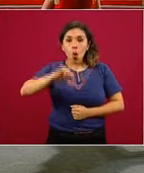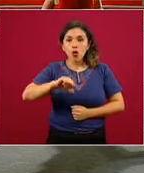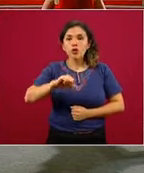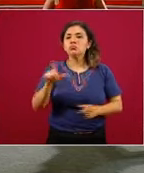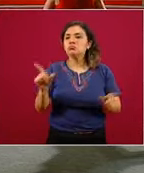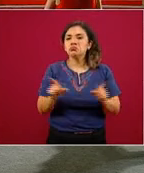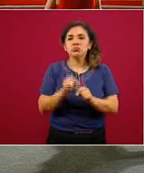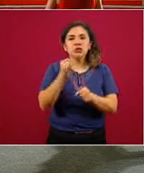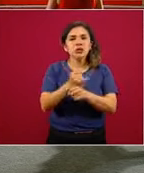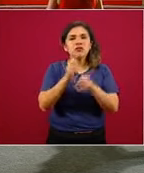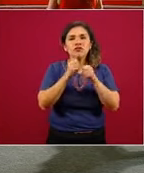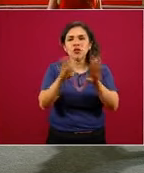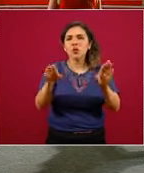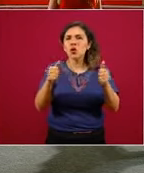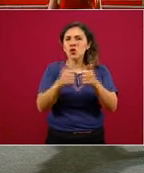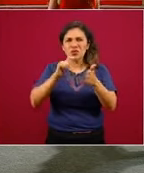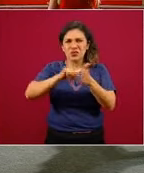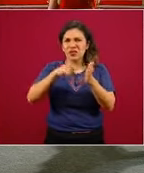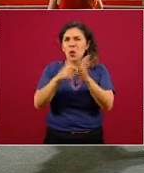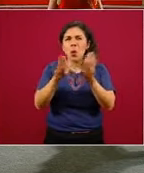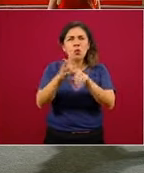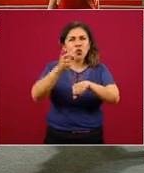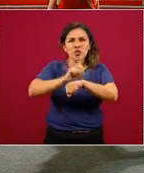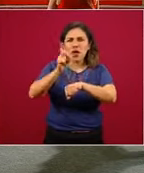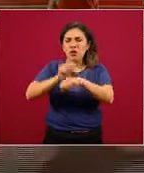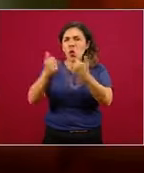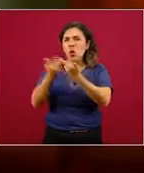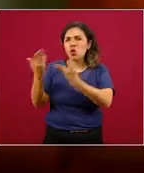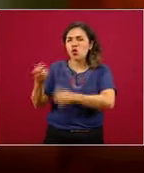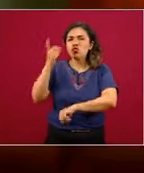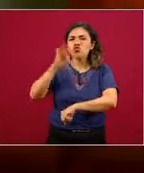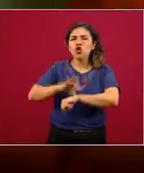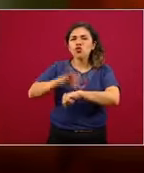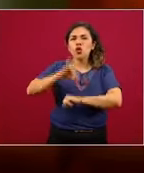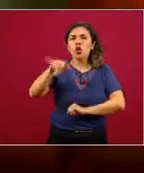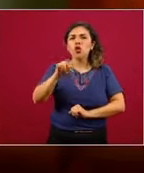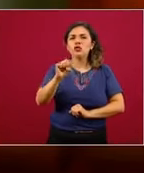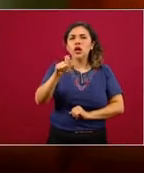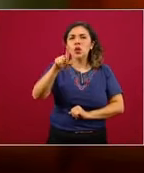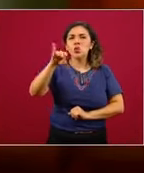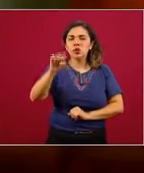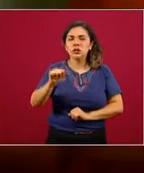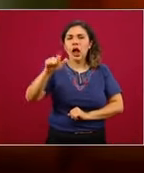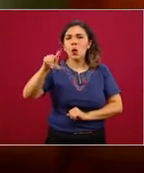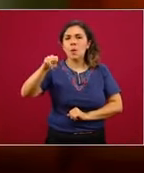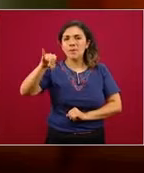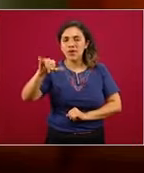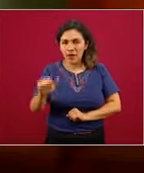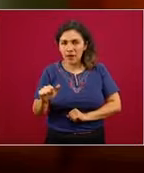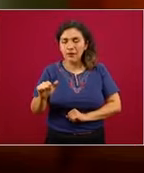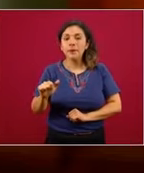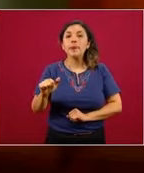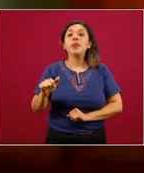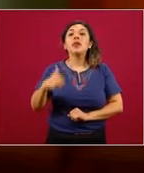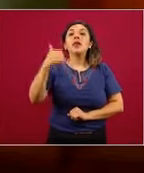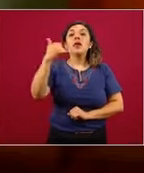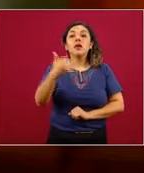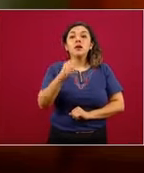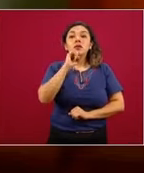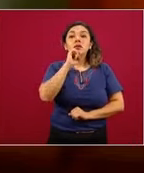informe técnico diario que presentará el doctor José Luis Alomía, director general de Epidemiología del Gobierno de México,